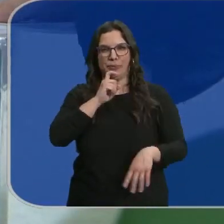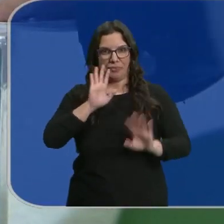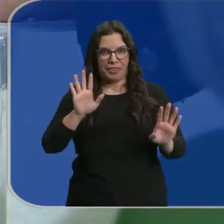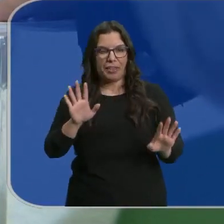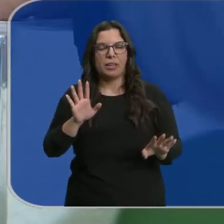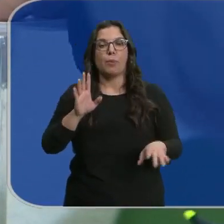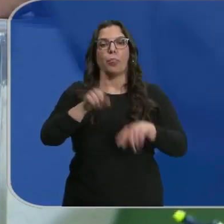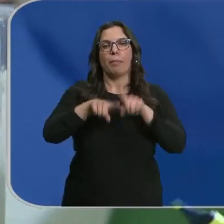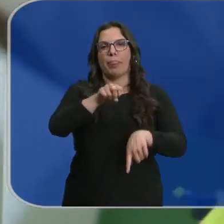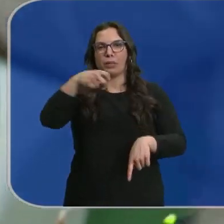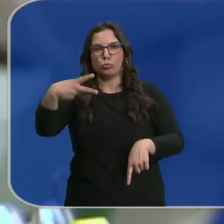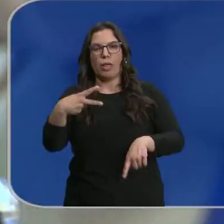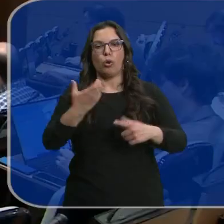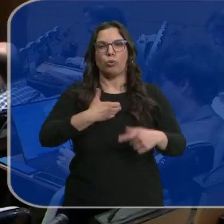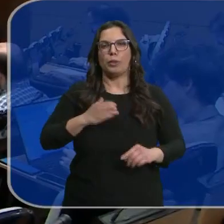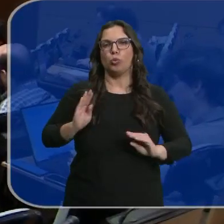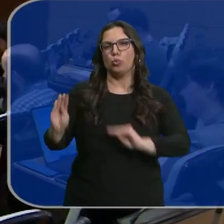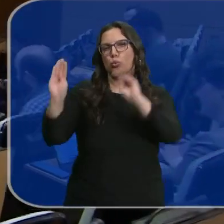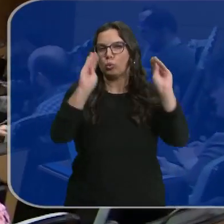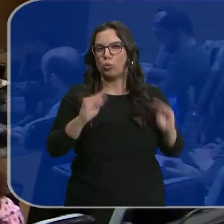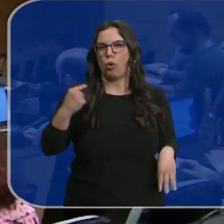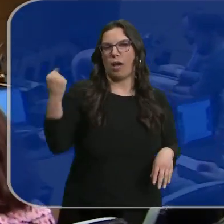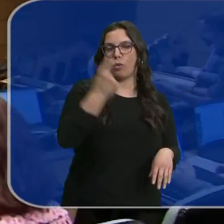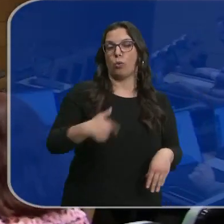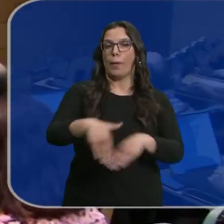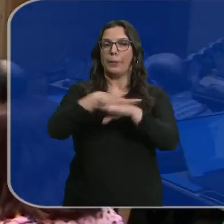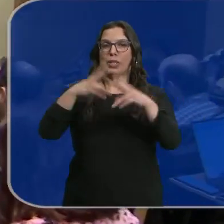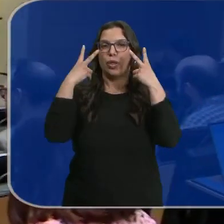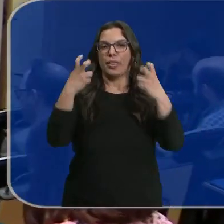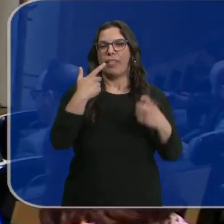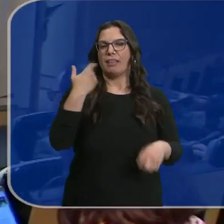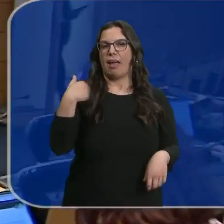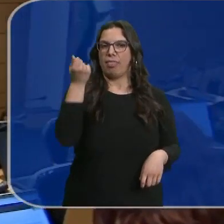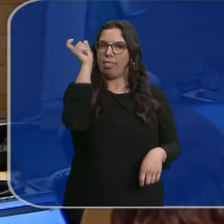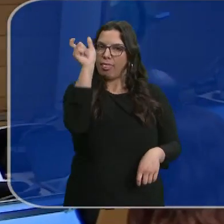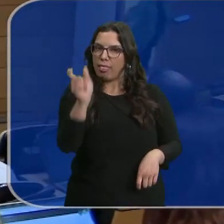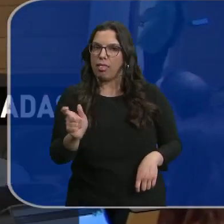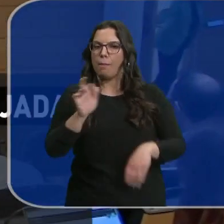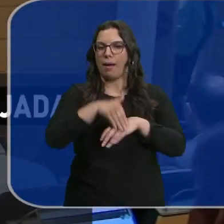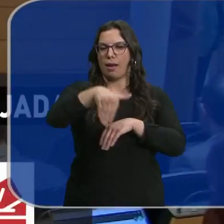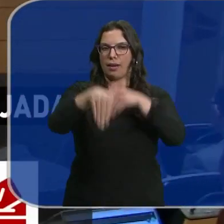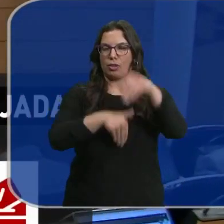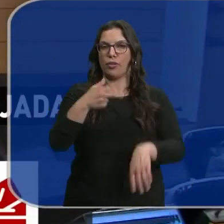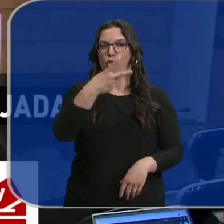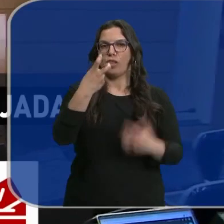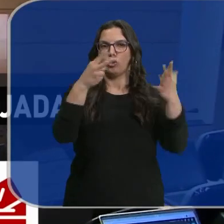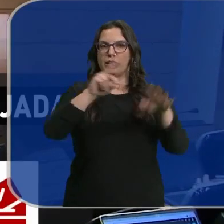y depende de los resultados en cada ayuntamiento. El Ministerio de Hacienda ya ha fijado las cantidades para estas elecciones.